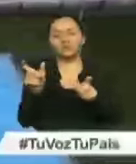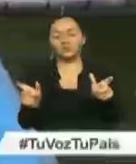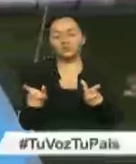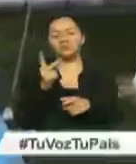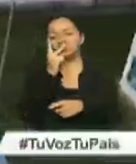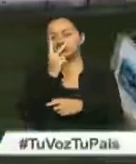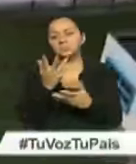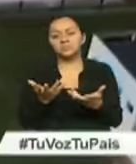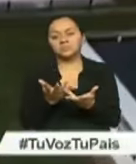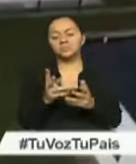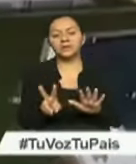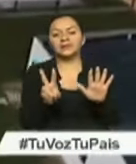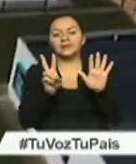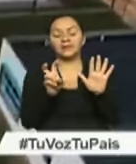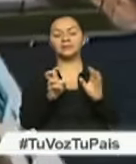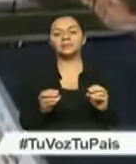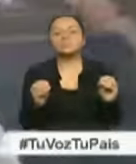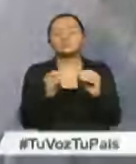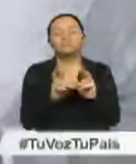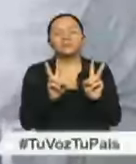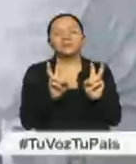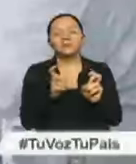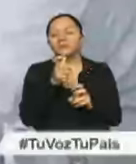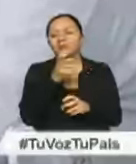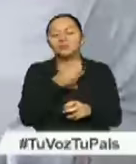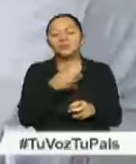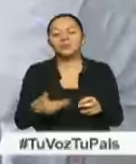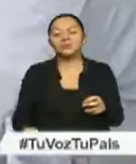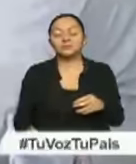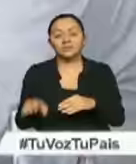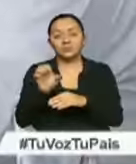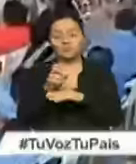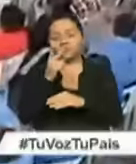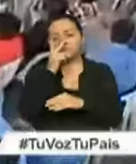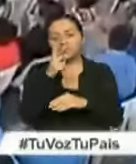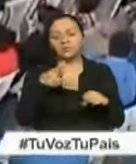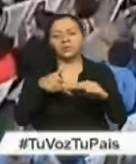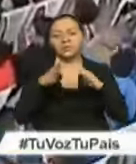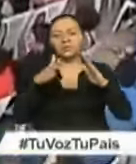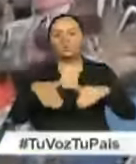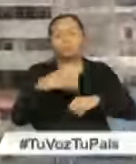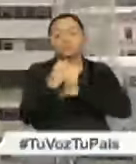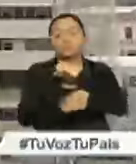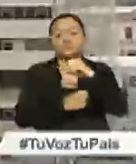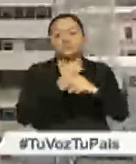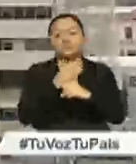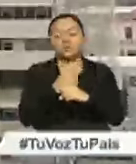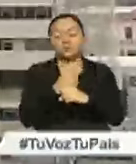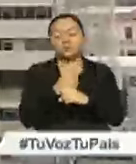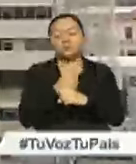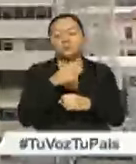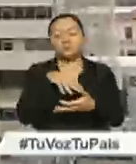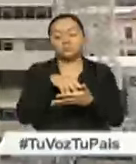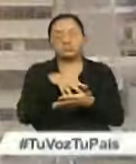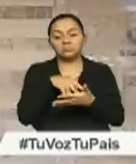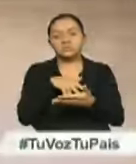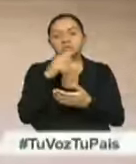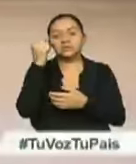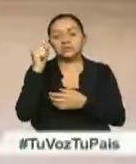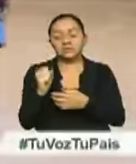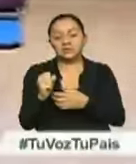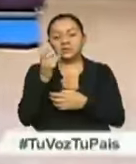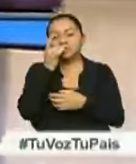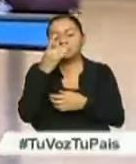Entre los temas que abordará el presidente de la República destaca la inauguración del año lectivo en la Sierra y Amazonía, la inauguración